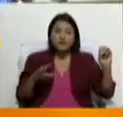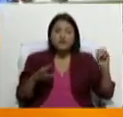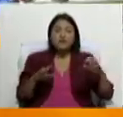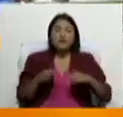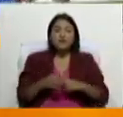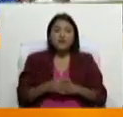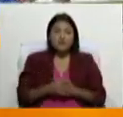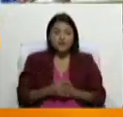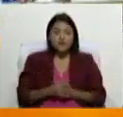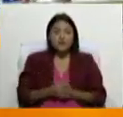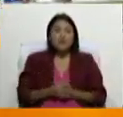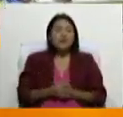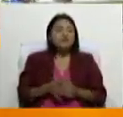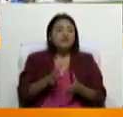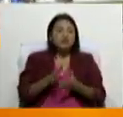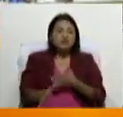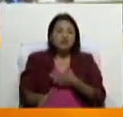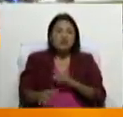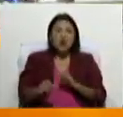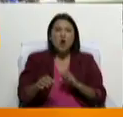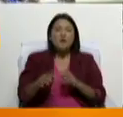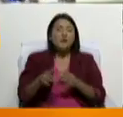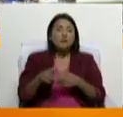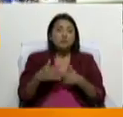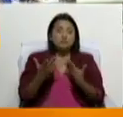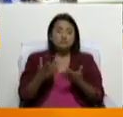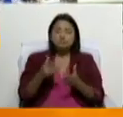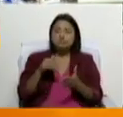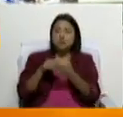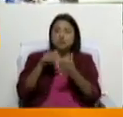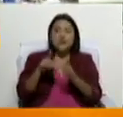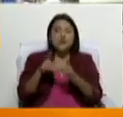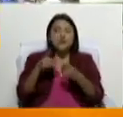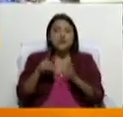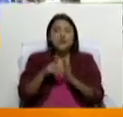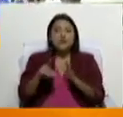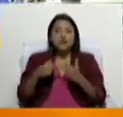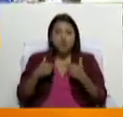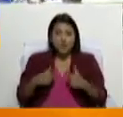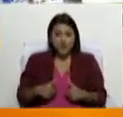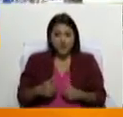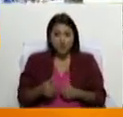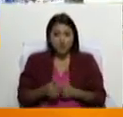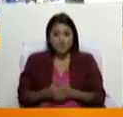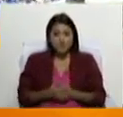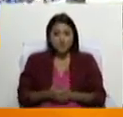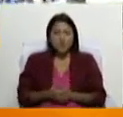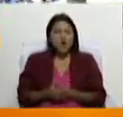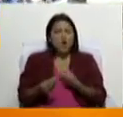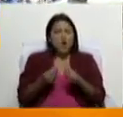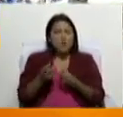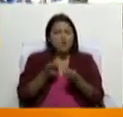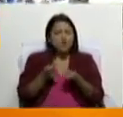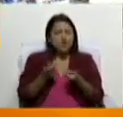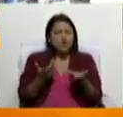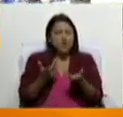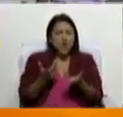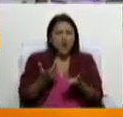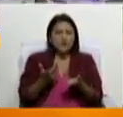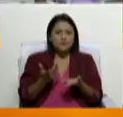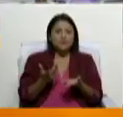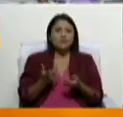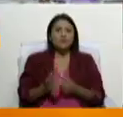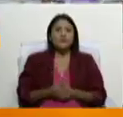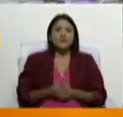Occidente en materia para medir los derechos humanos. ¿Cómo se miden entonces los derechos humanos? ¿Cómo se